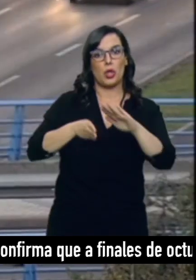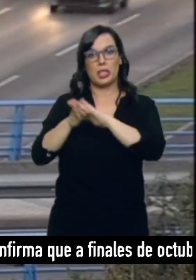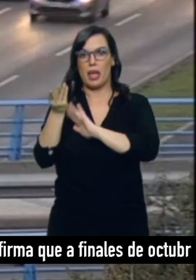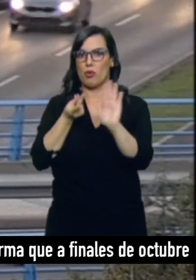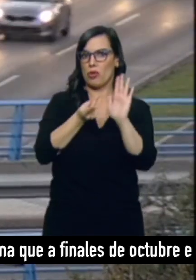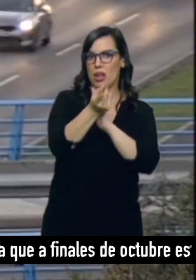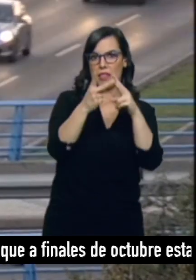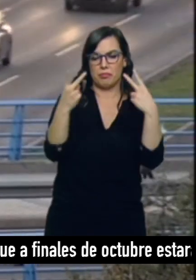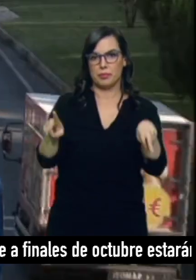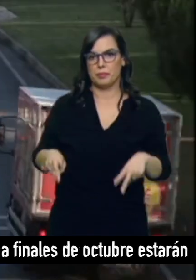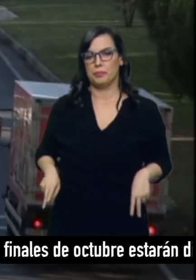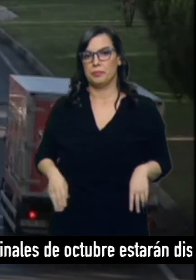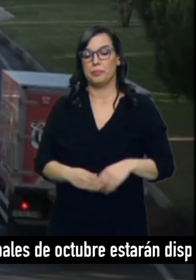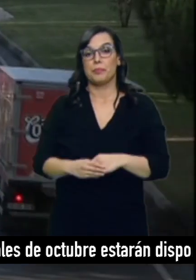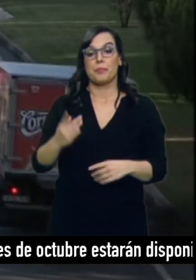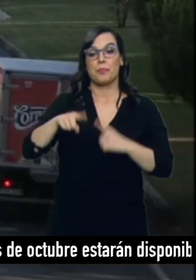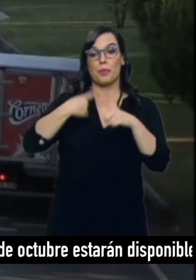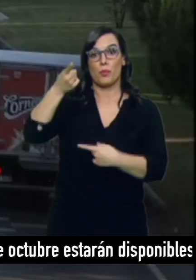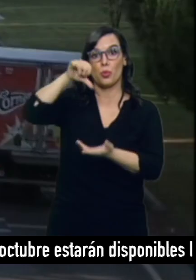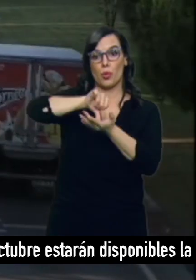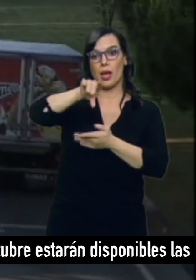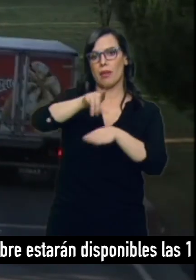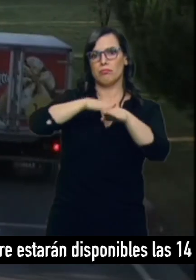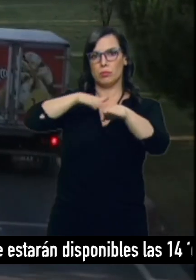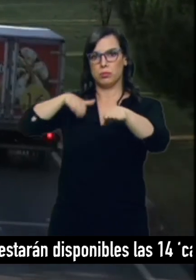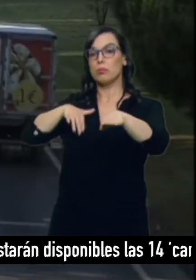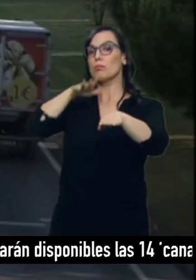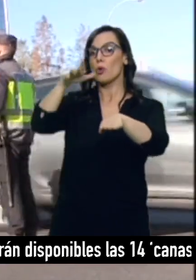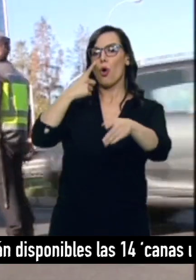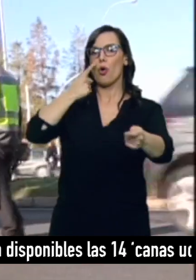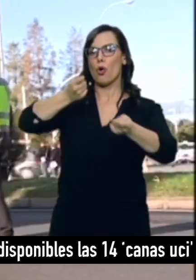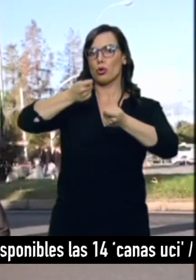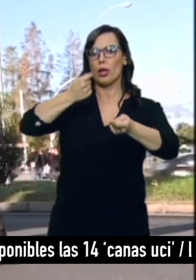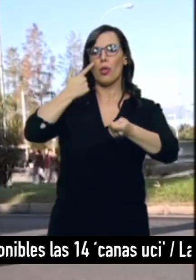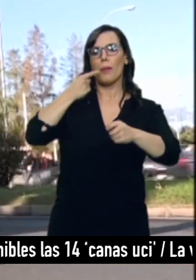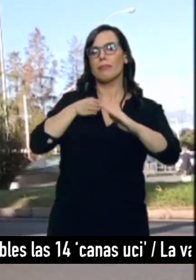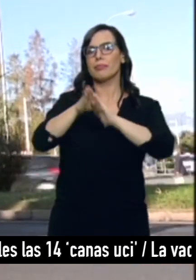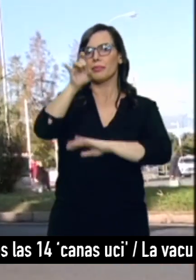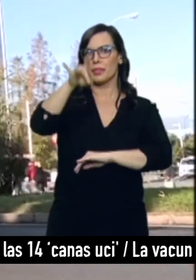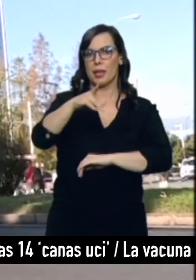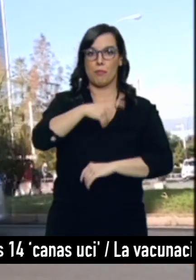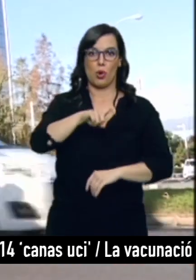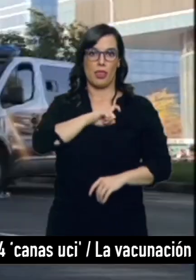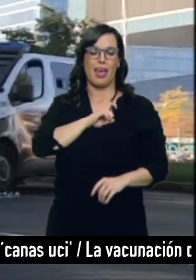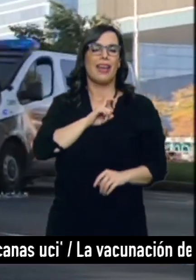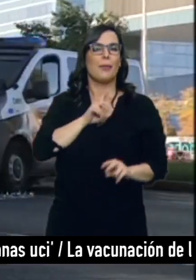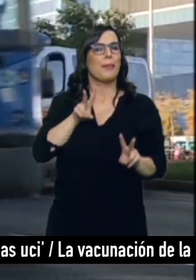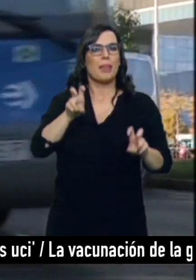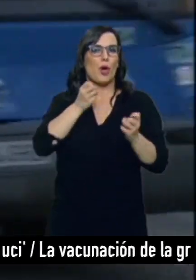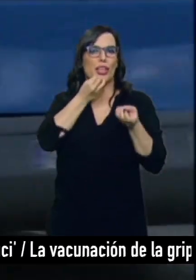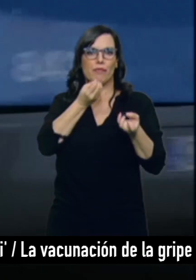capital. Ya en la ciudad las retenciones las han provocado los controles de la policía, que de momento son